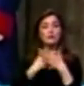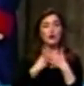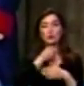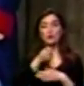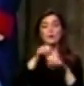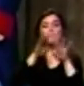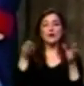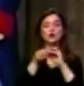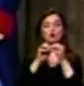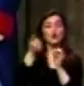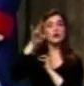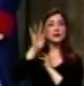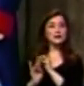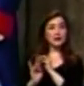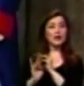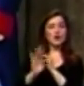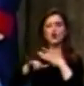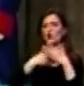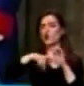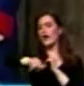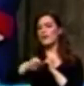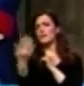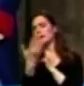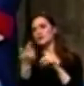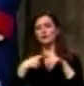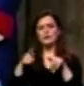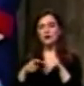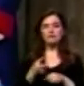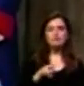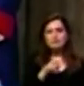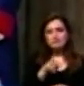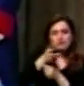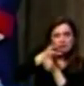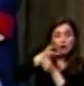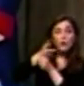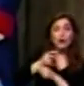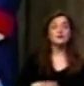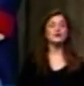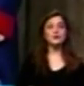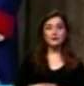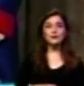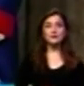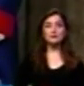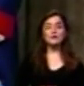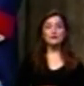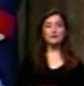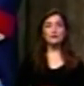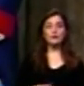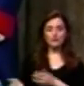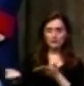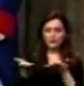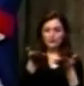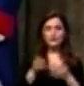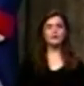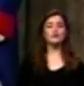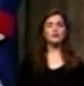en la mesa número 17 del recinto electoral de la Universidad Tecnológica Equinoccial. Lo registramos en